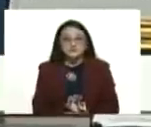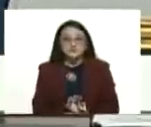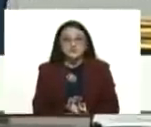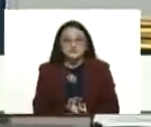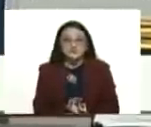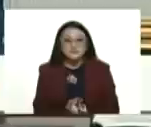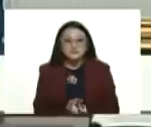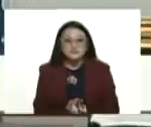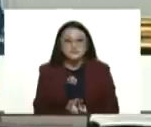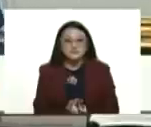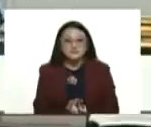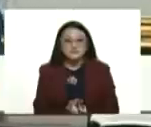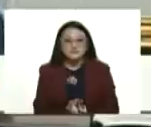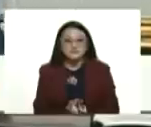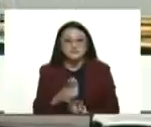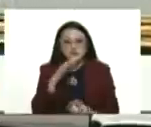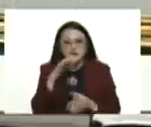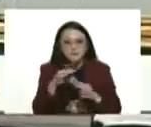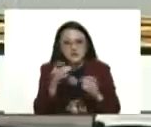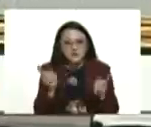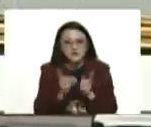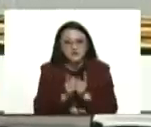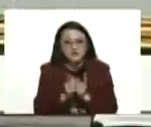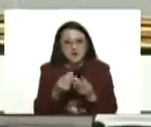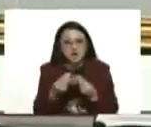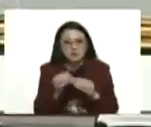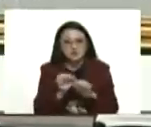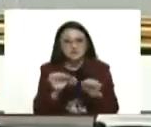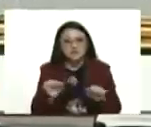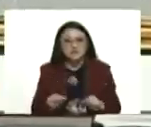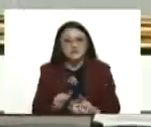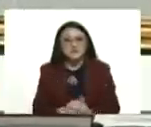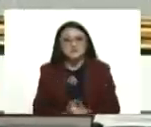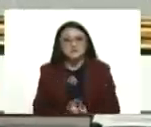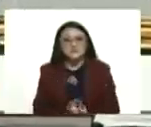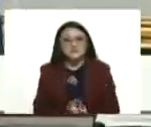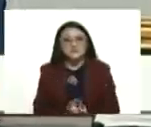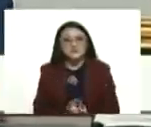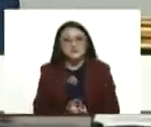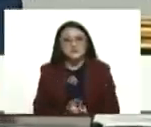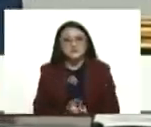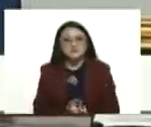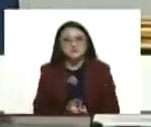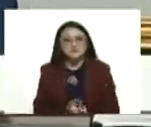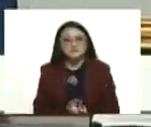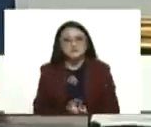Me explico brevemente respecto a lo del sistema. La costumbre